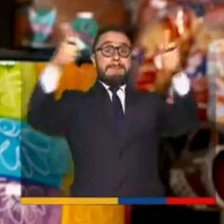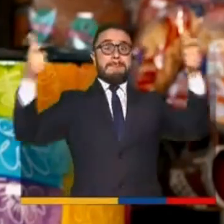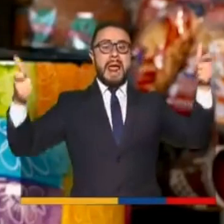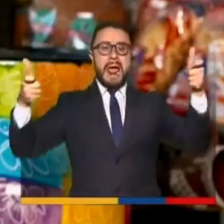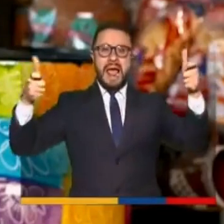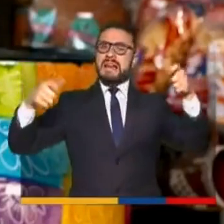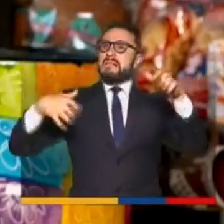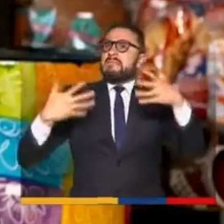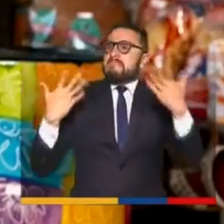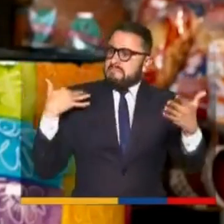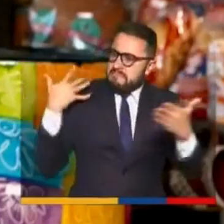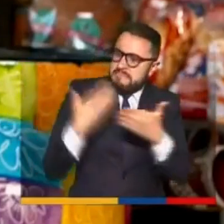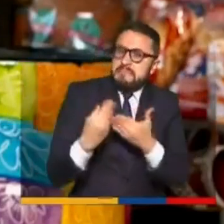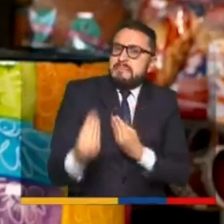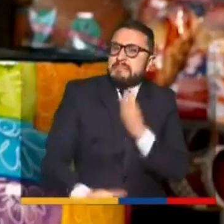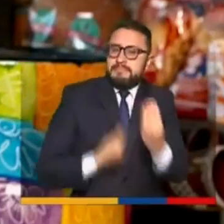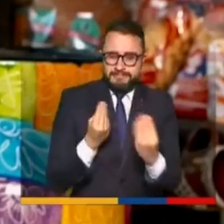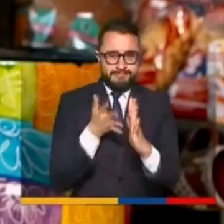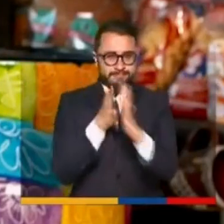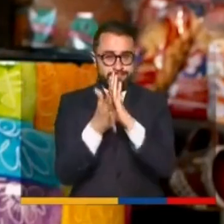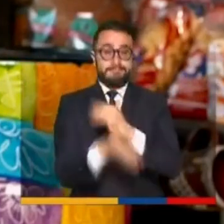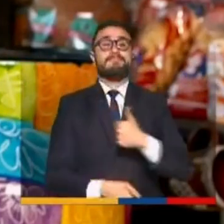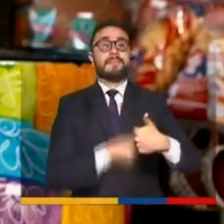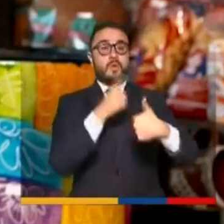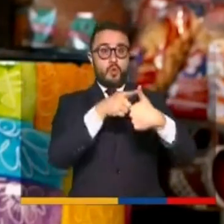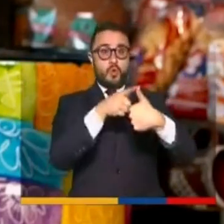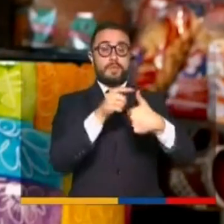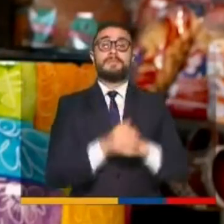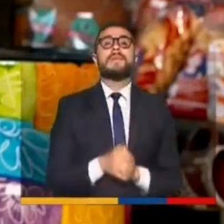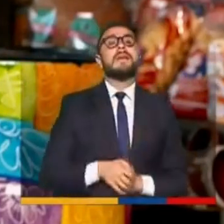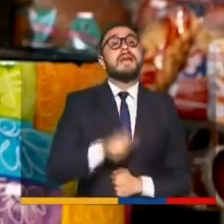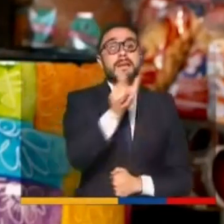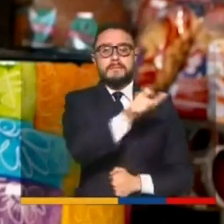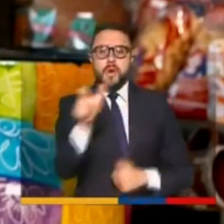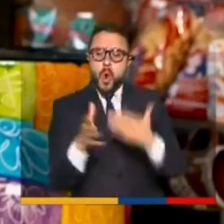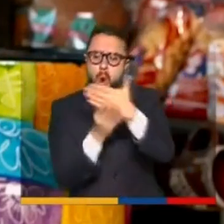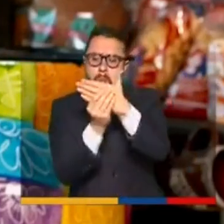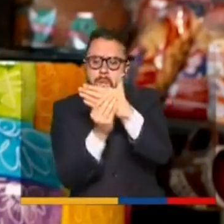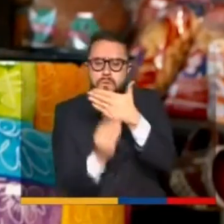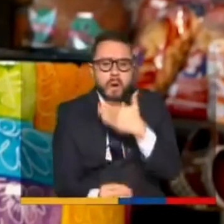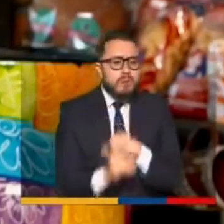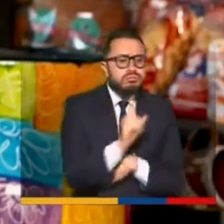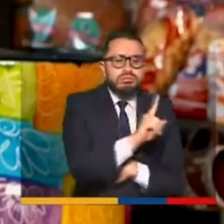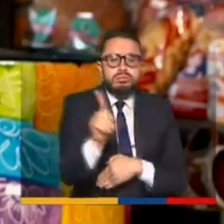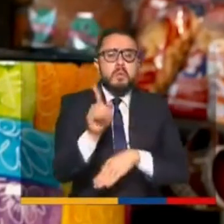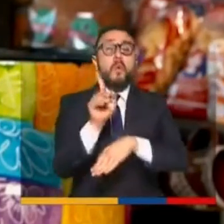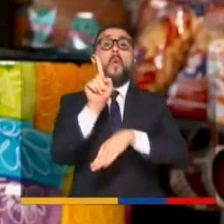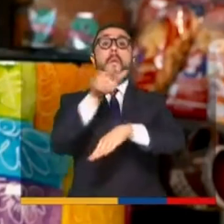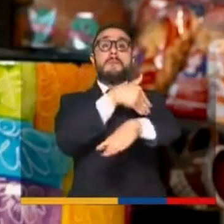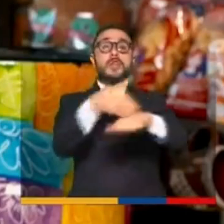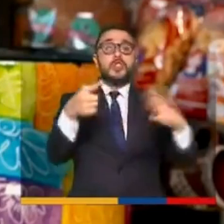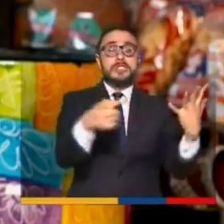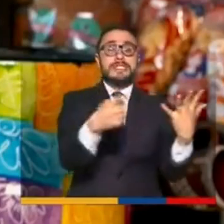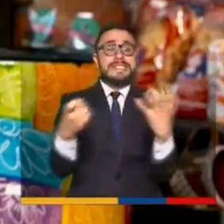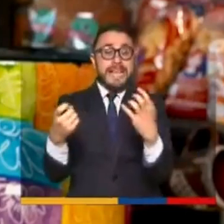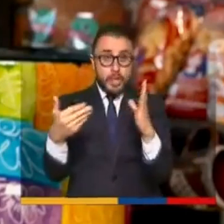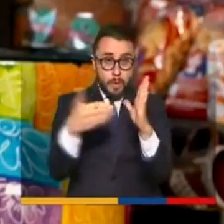1. Hemos logrado sacar de la pobreza a más de 1.600.000 colombianos,